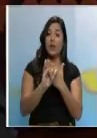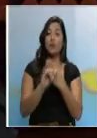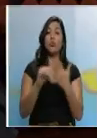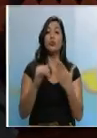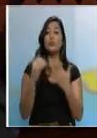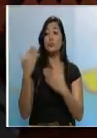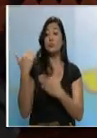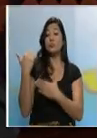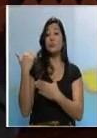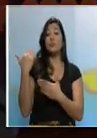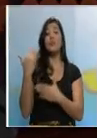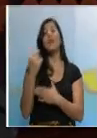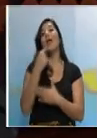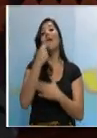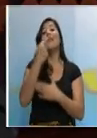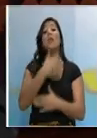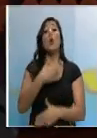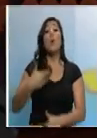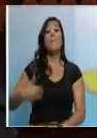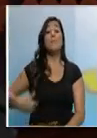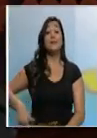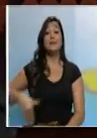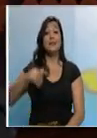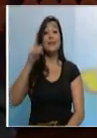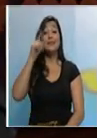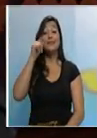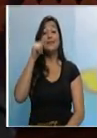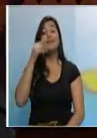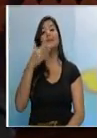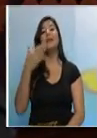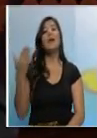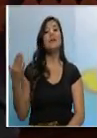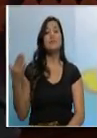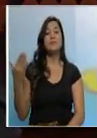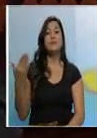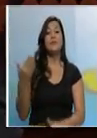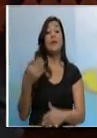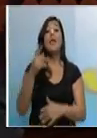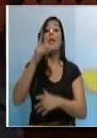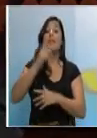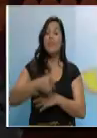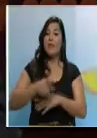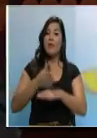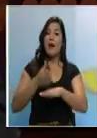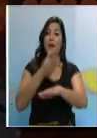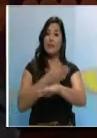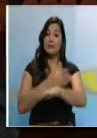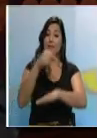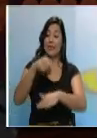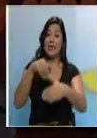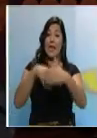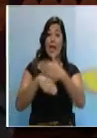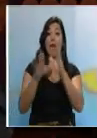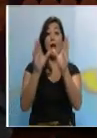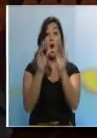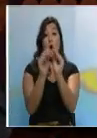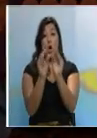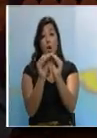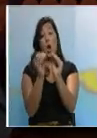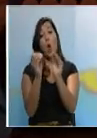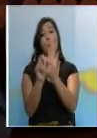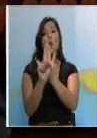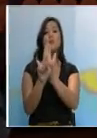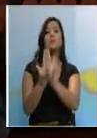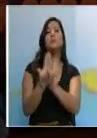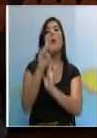días ha insistido el presidente de la República, Luis Guillermo Solís, que deben avanzar aquí en el Congreso, como es